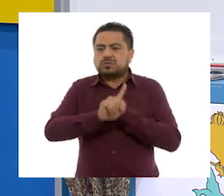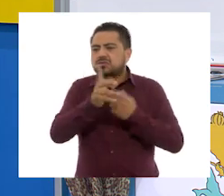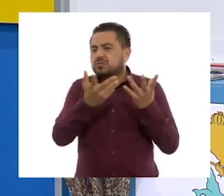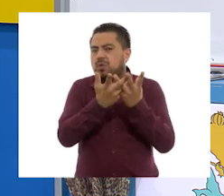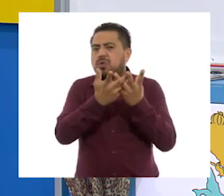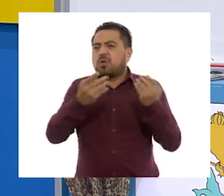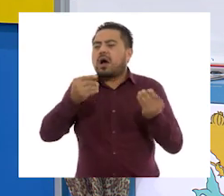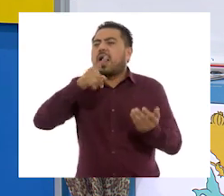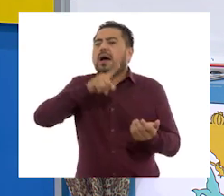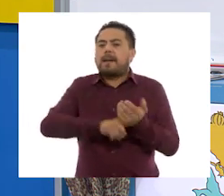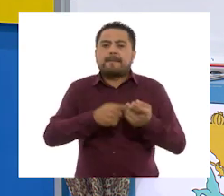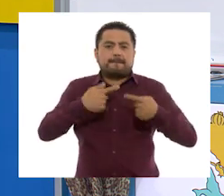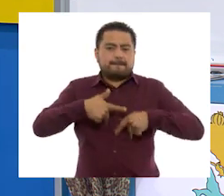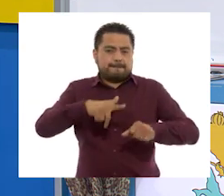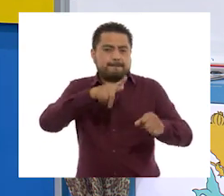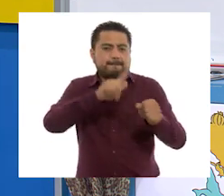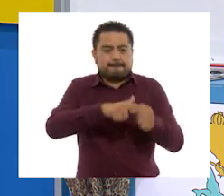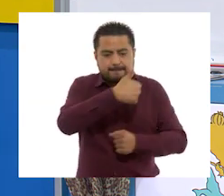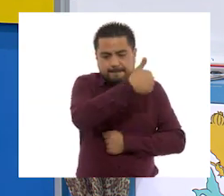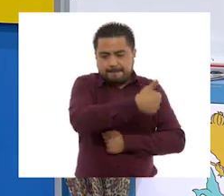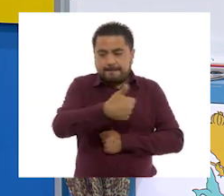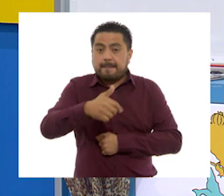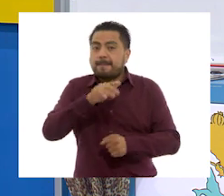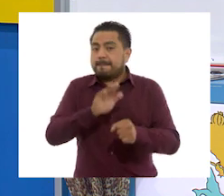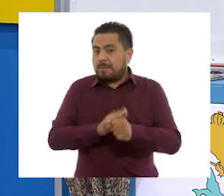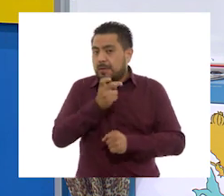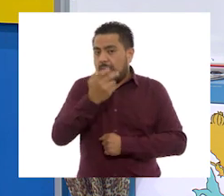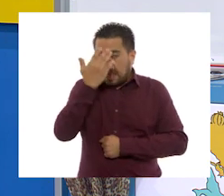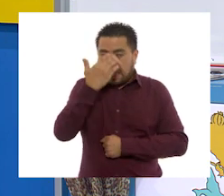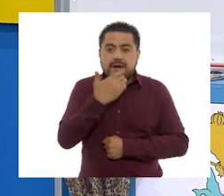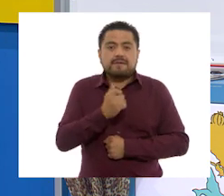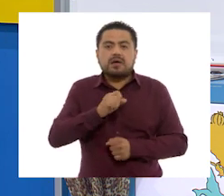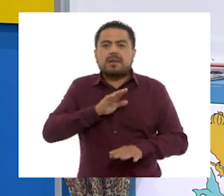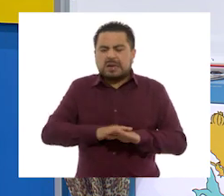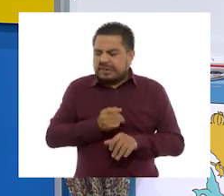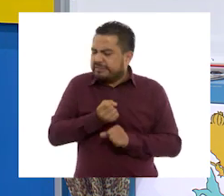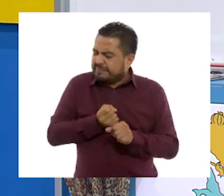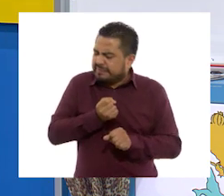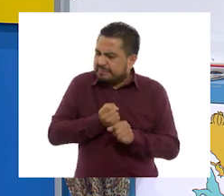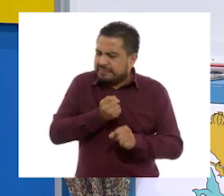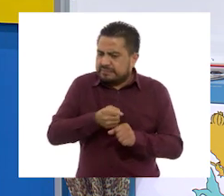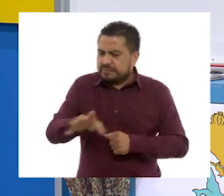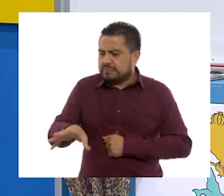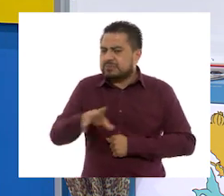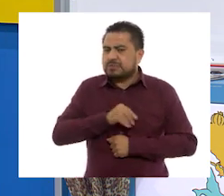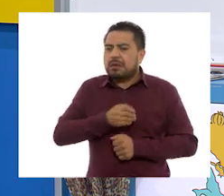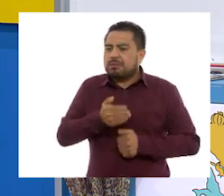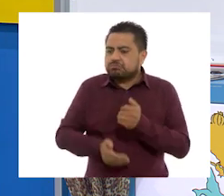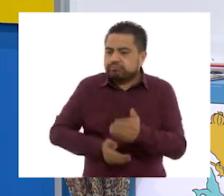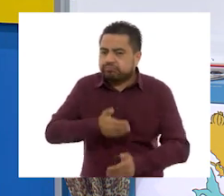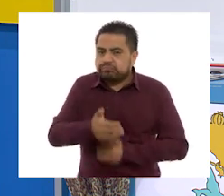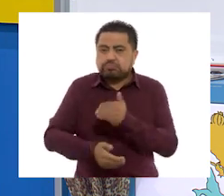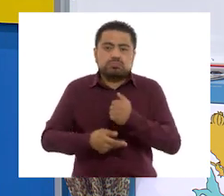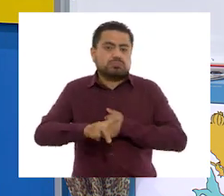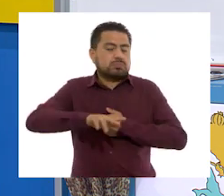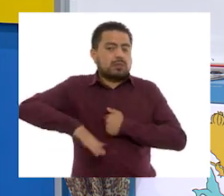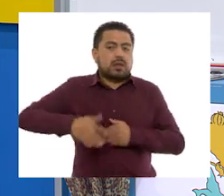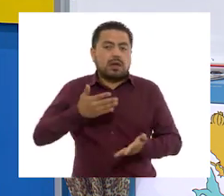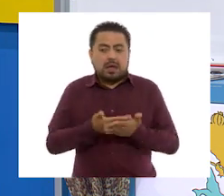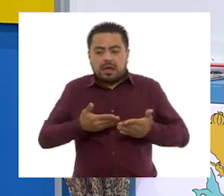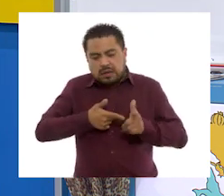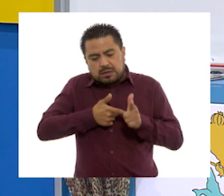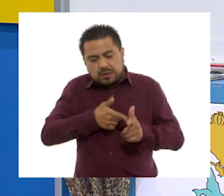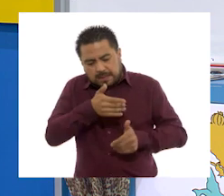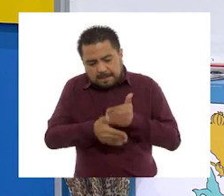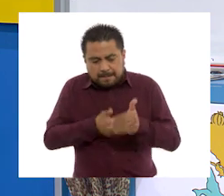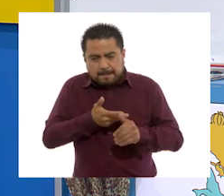los conflictos interpersonales, pero son habilidades que vamos practicando y adquiriendo con el tiempo. Sin embargo, siguiendo las